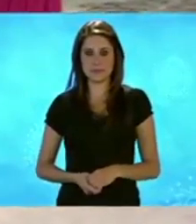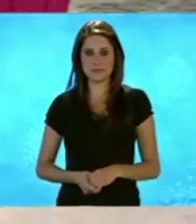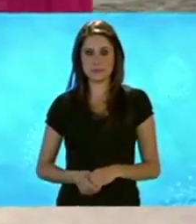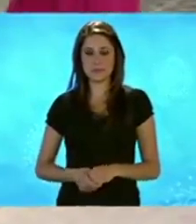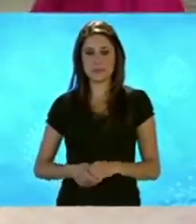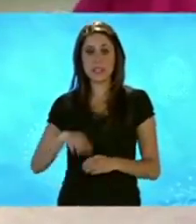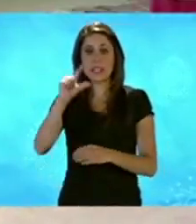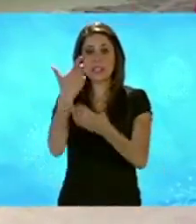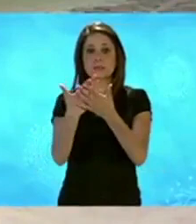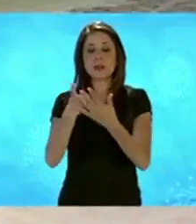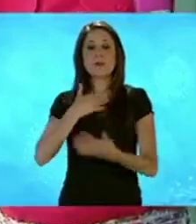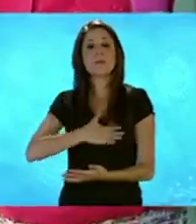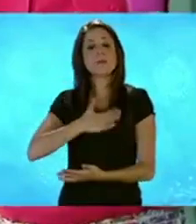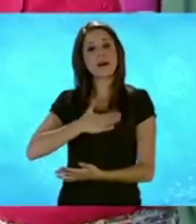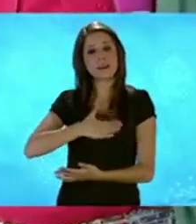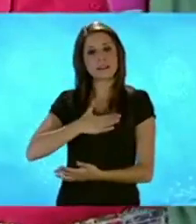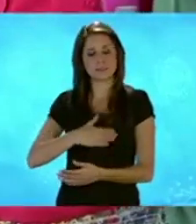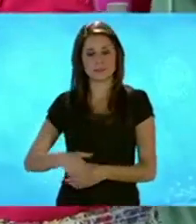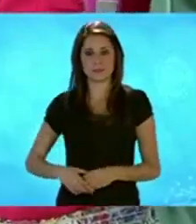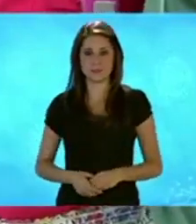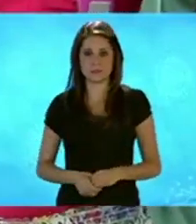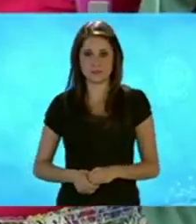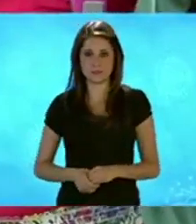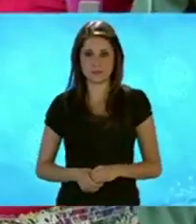Esperen aquí, voy al baño.